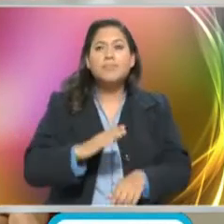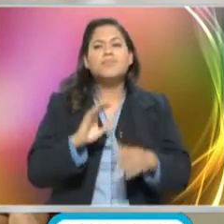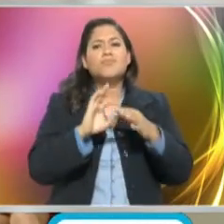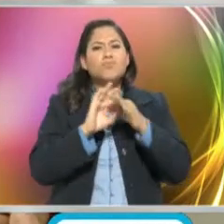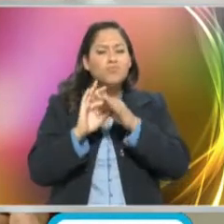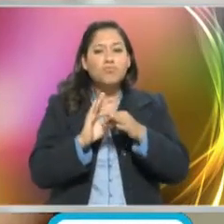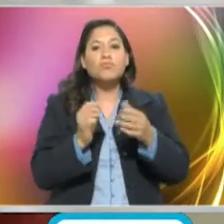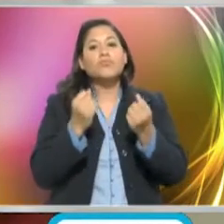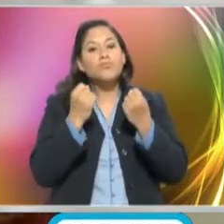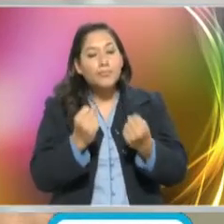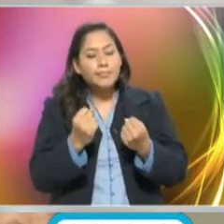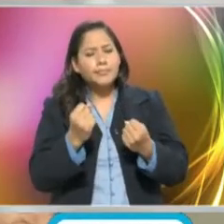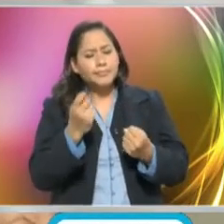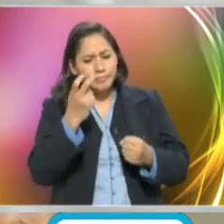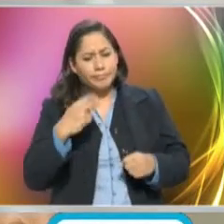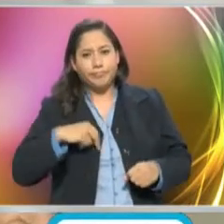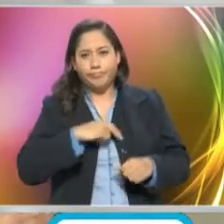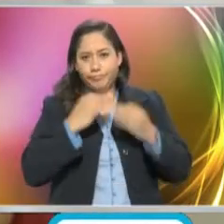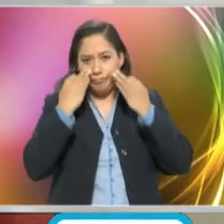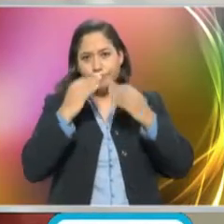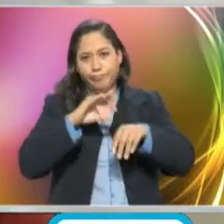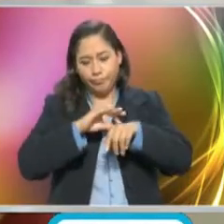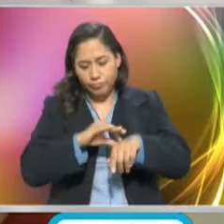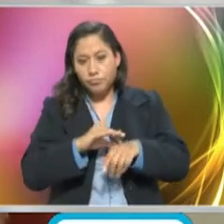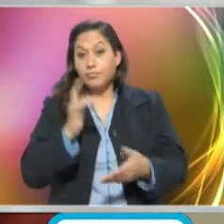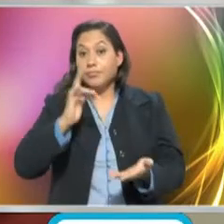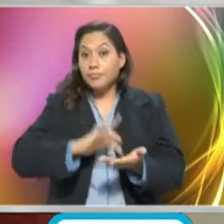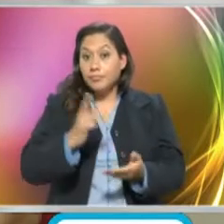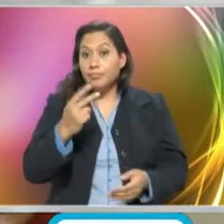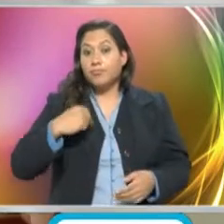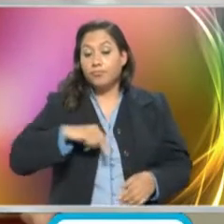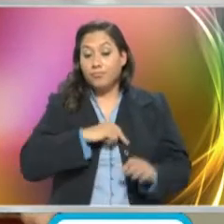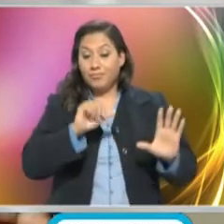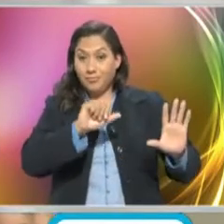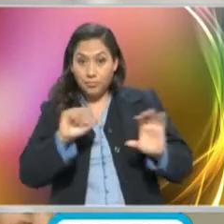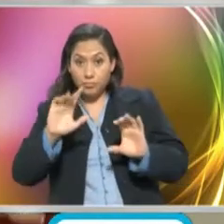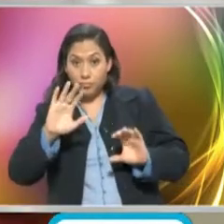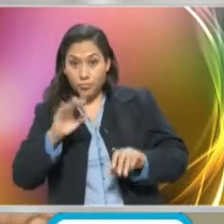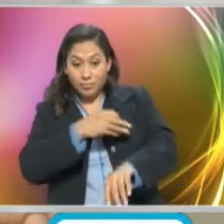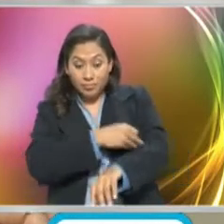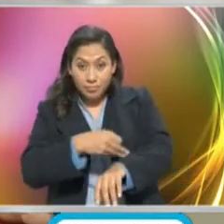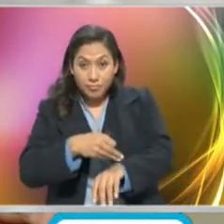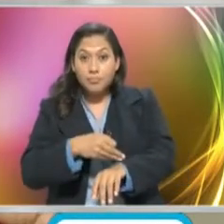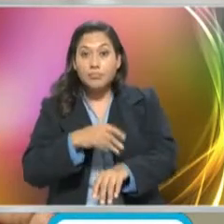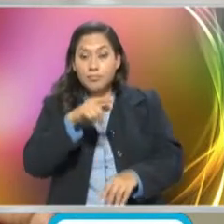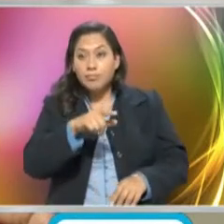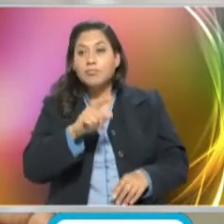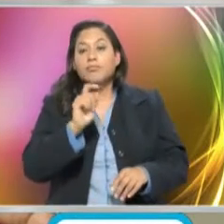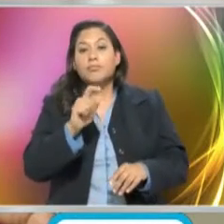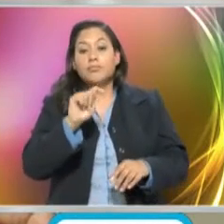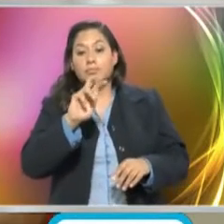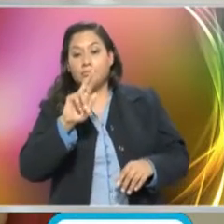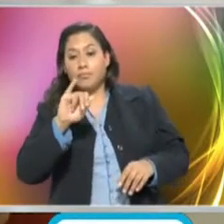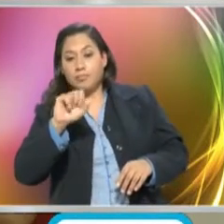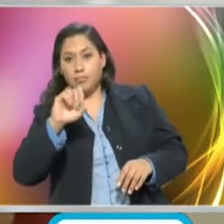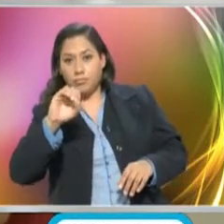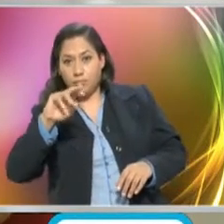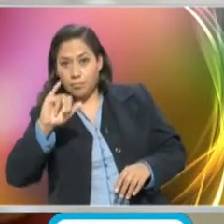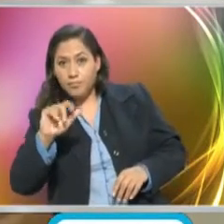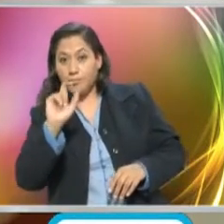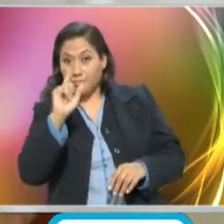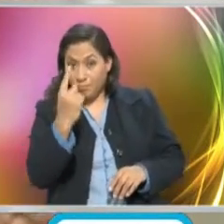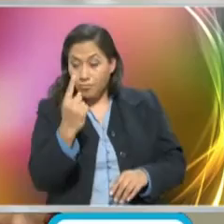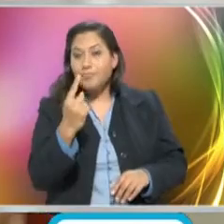hace la fuerza, obviamente, y lo hemos constatado, ¿no? Que gracias a que somos 650 familias registradas en Trisomía 21, pues